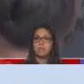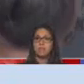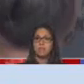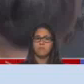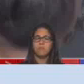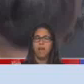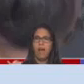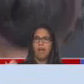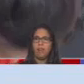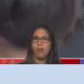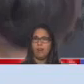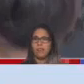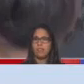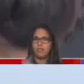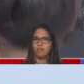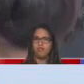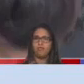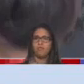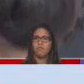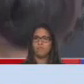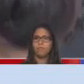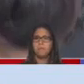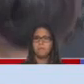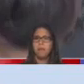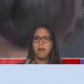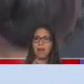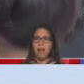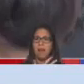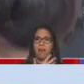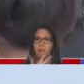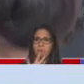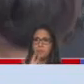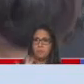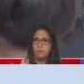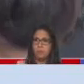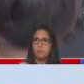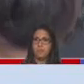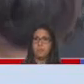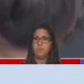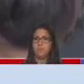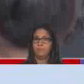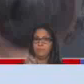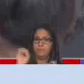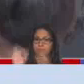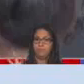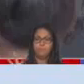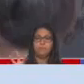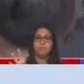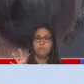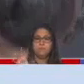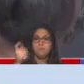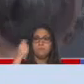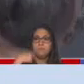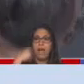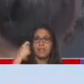organización suficiente como para llevarse a Loan del lugar y trasladarlo, por ejemplo, hacia la provincia de Paraguay,